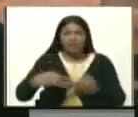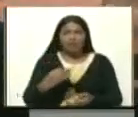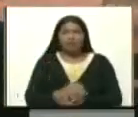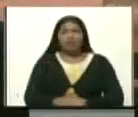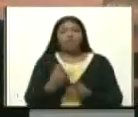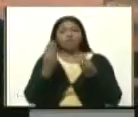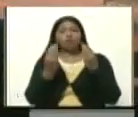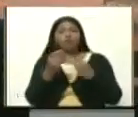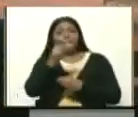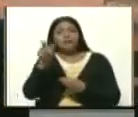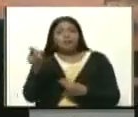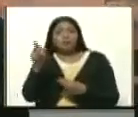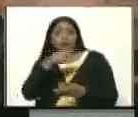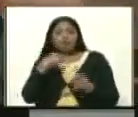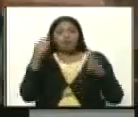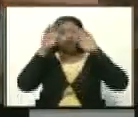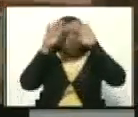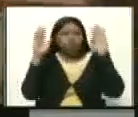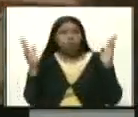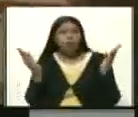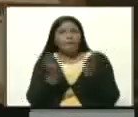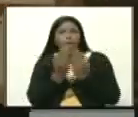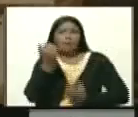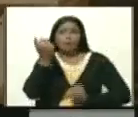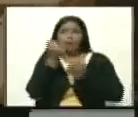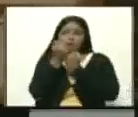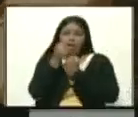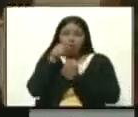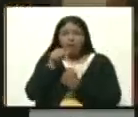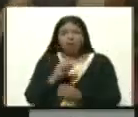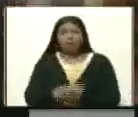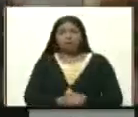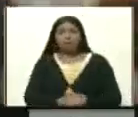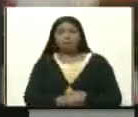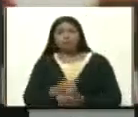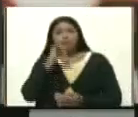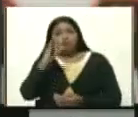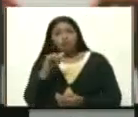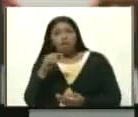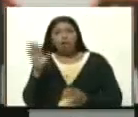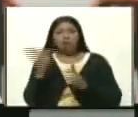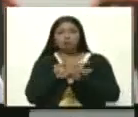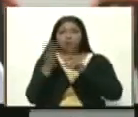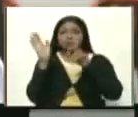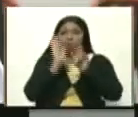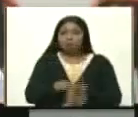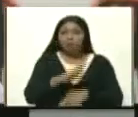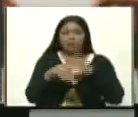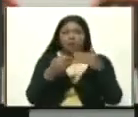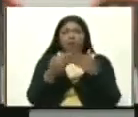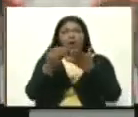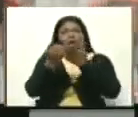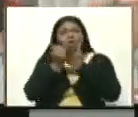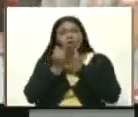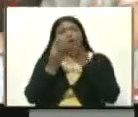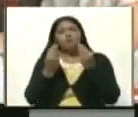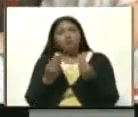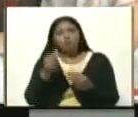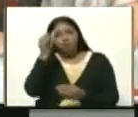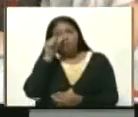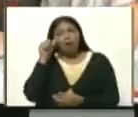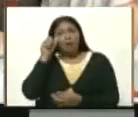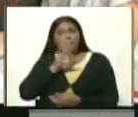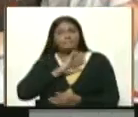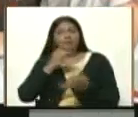Muchísimas personas alrededor del mundo han apoyado esta causa, han denunciado los atropellos y se han solidarizado con Alex, con